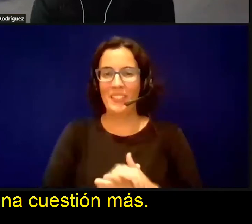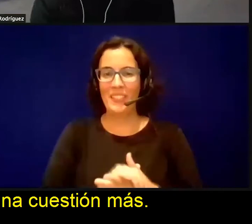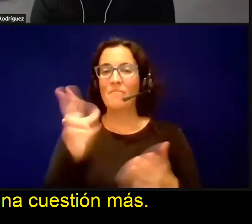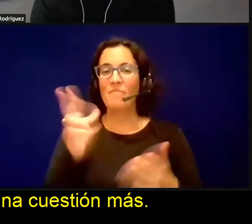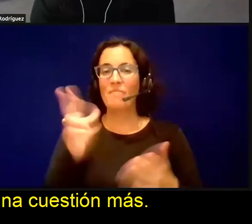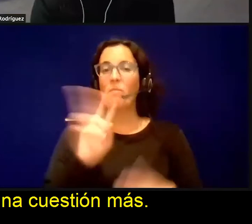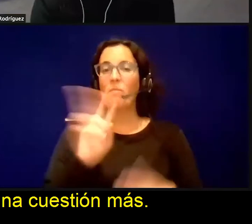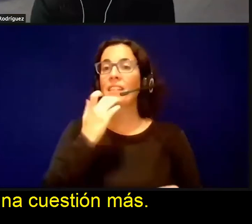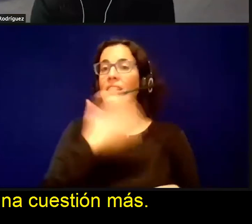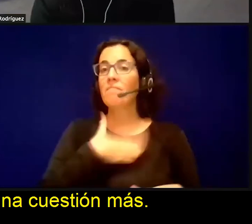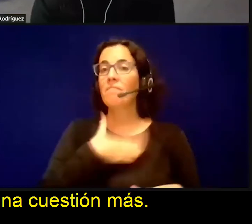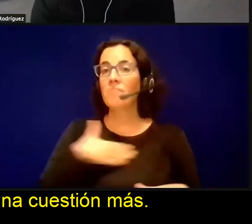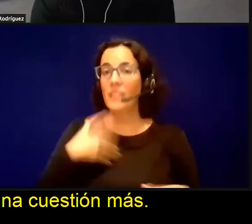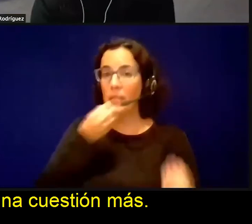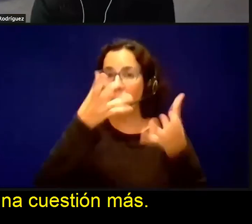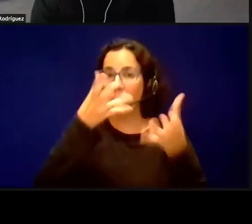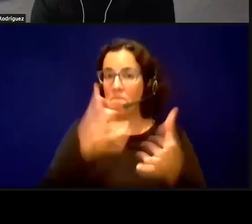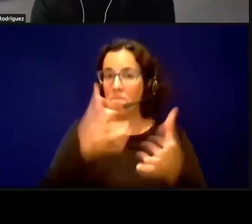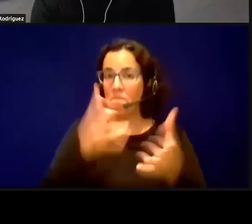decir aportar alguna cuestión más.